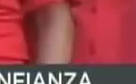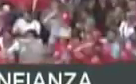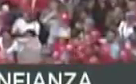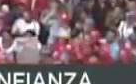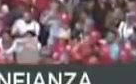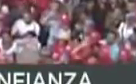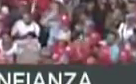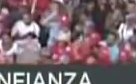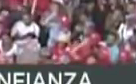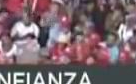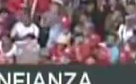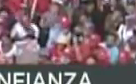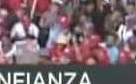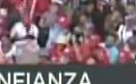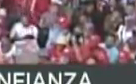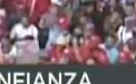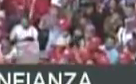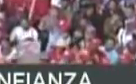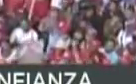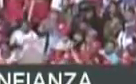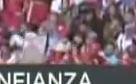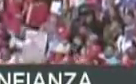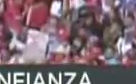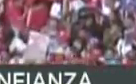son rojas, rojitas.